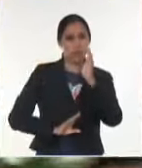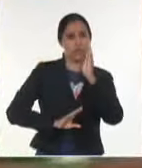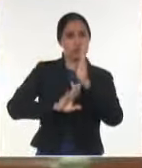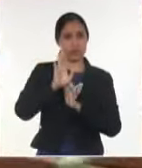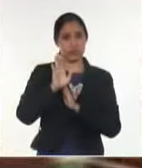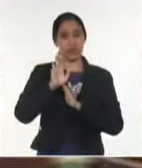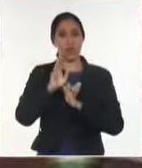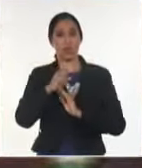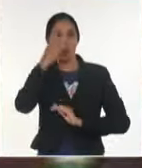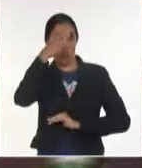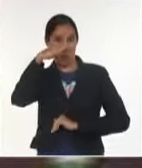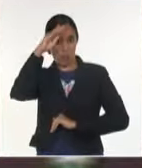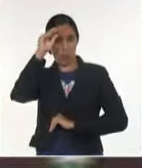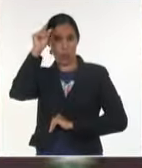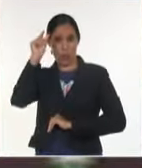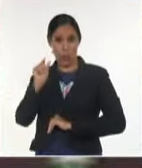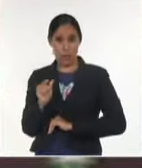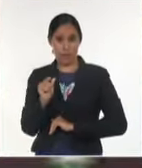cubano